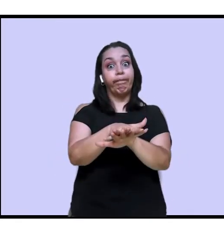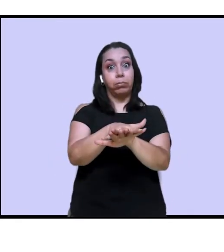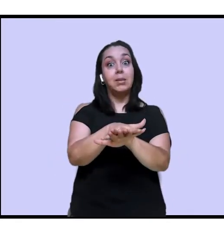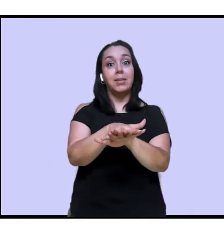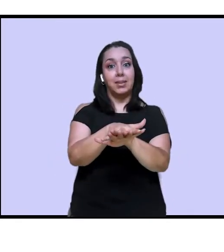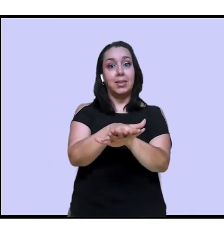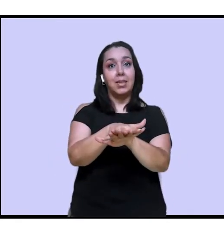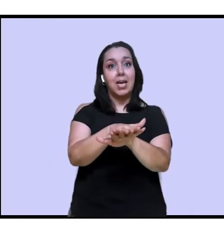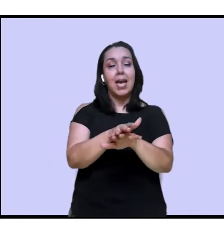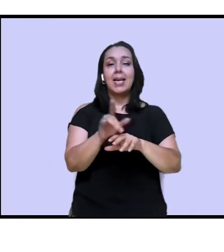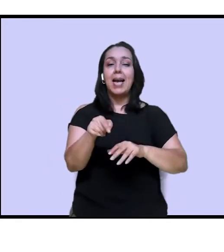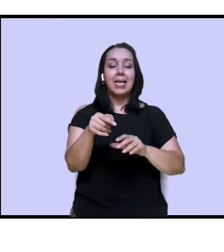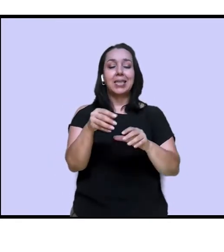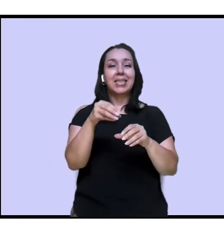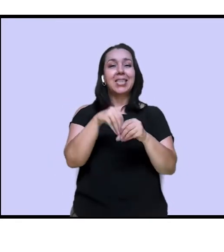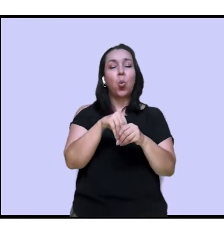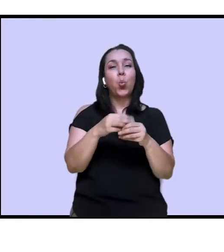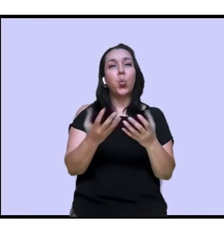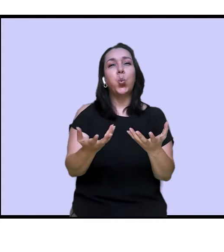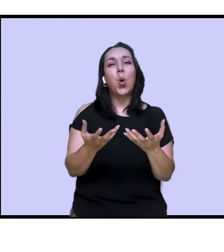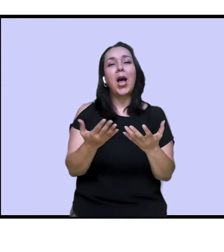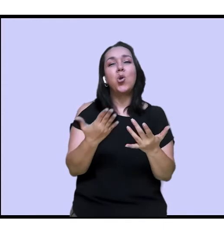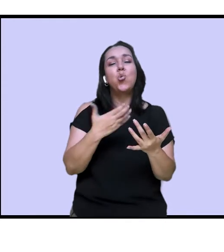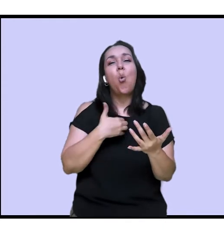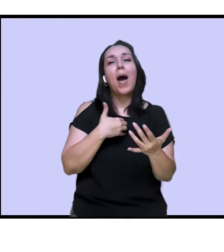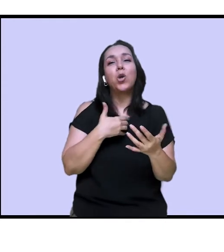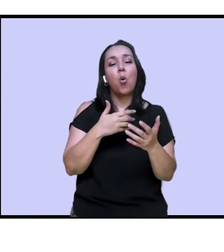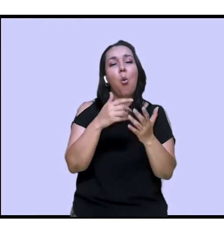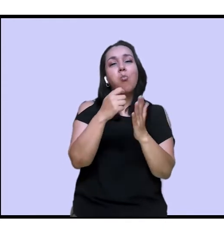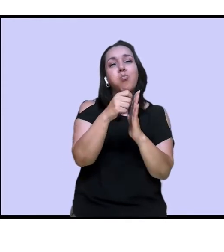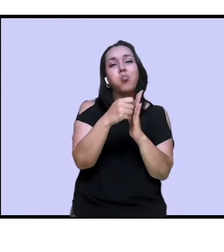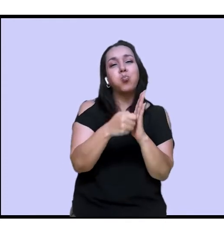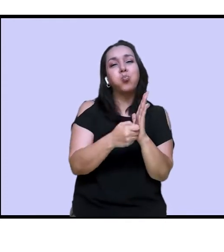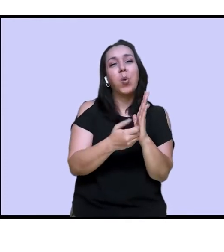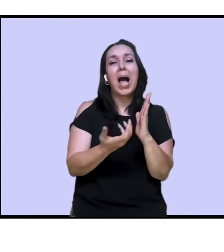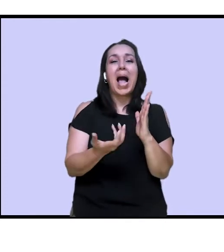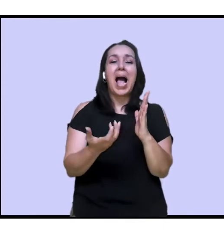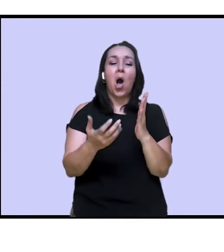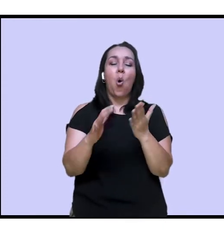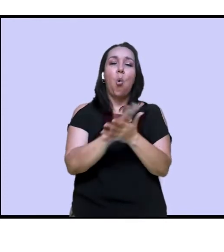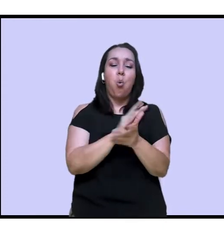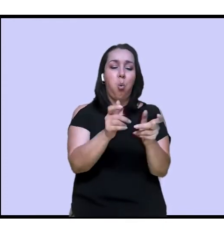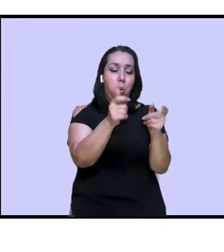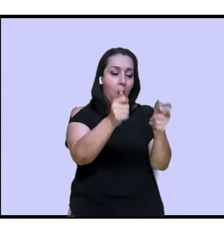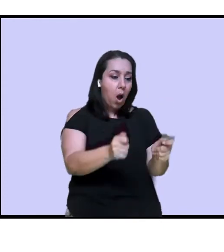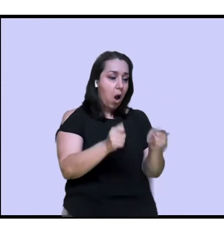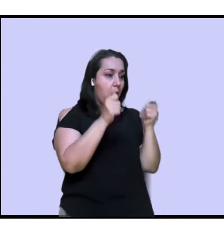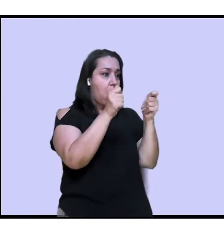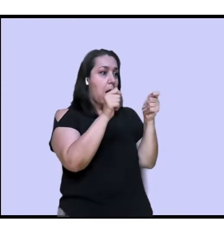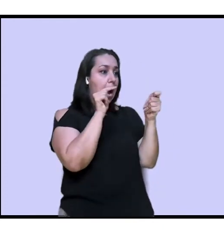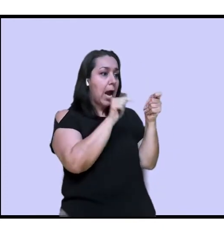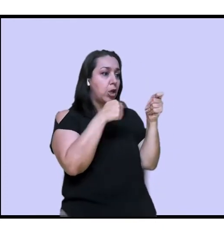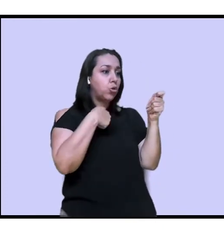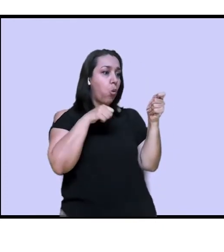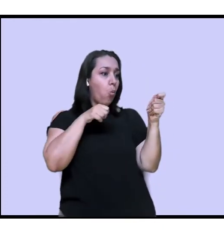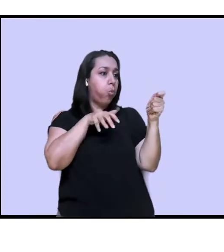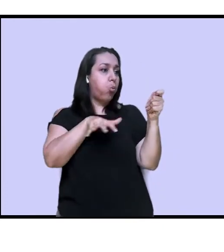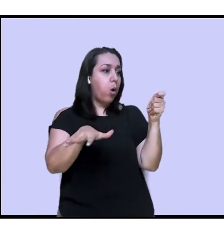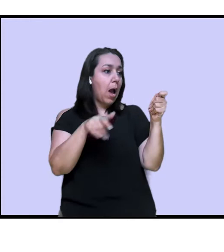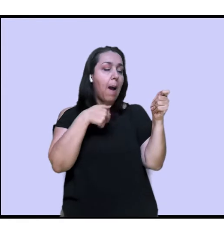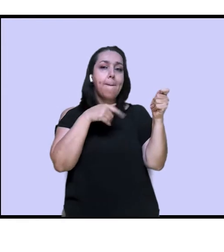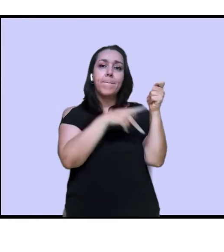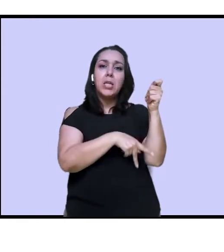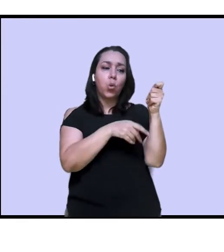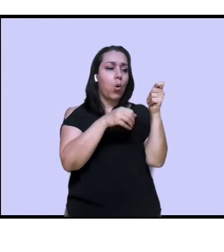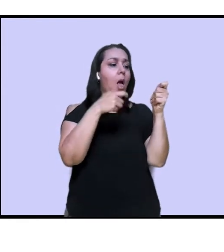integración, eso no está, no hay un ABC, ¿verdad? No hay un manual que me diga a mí, para integrar